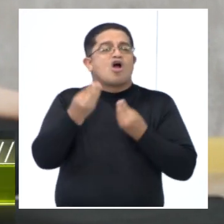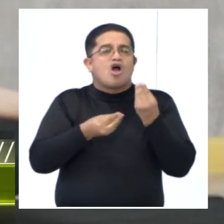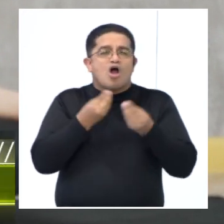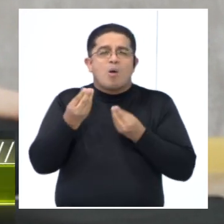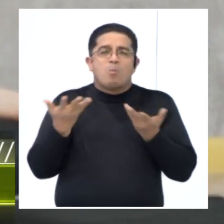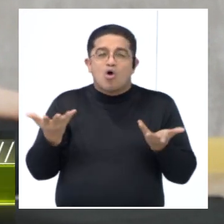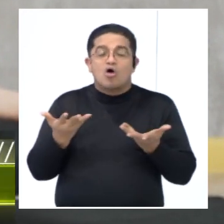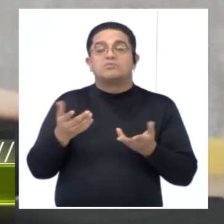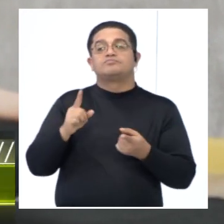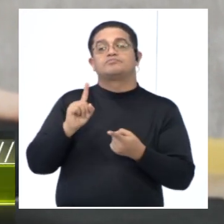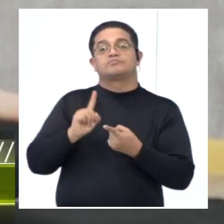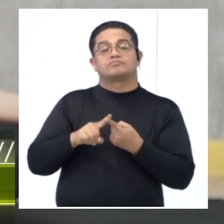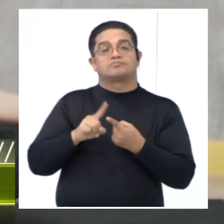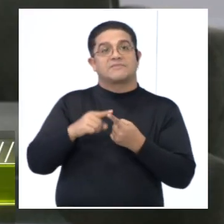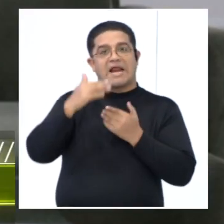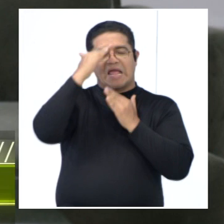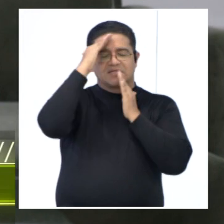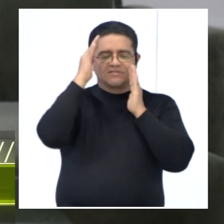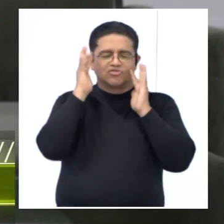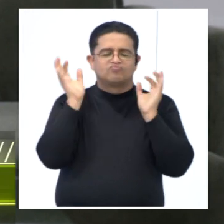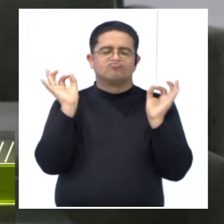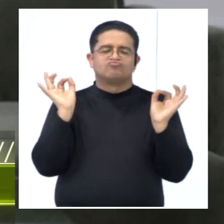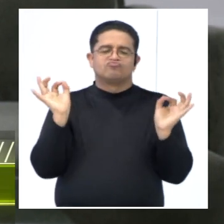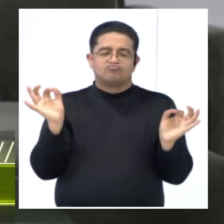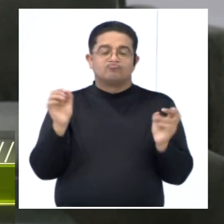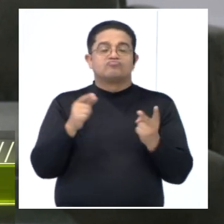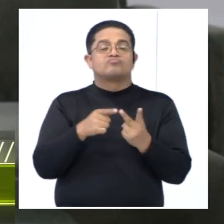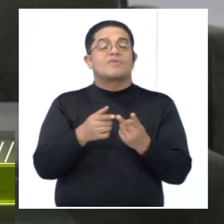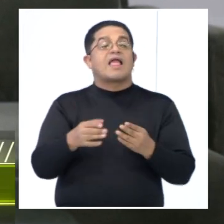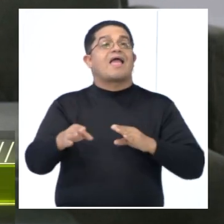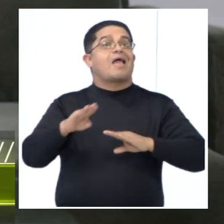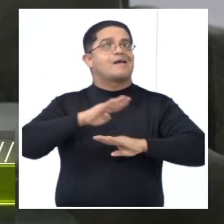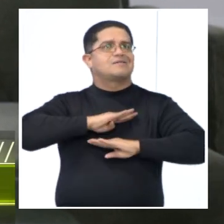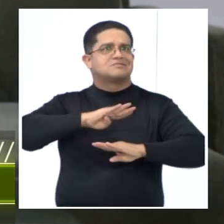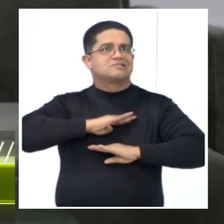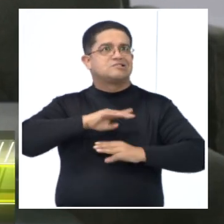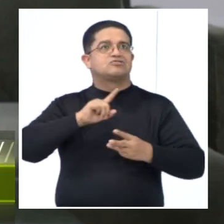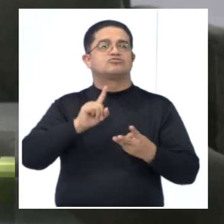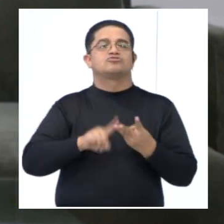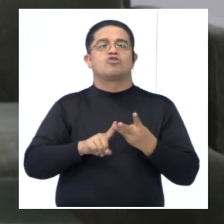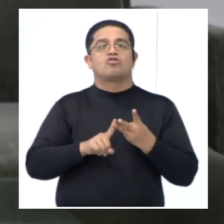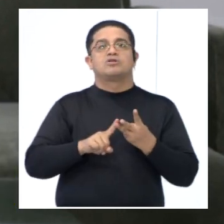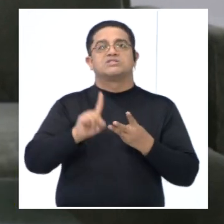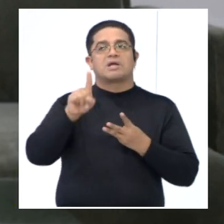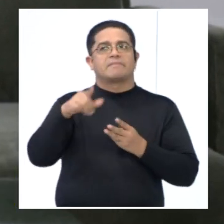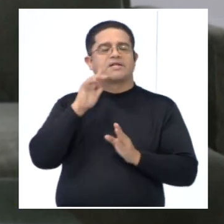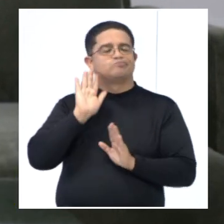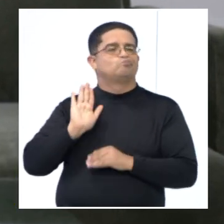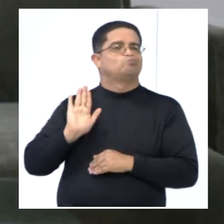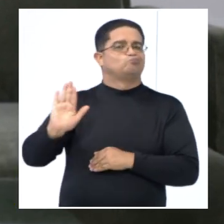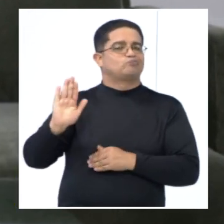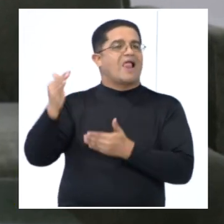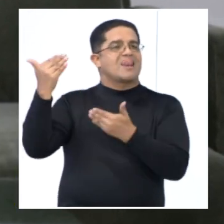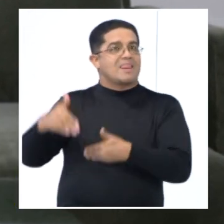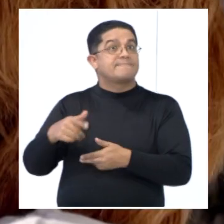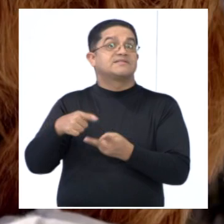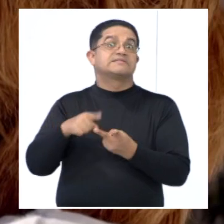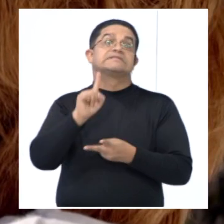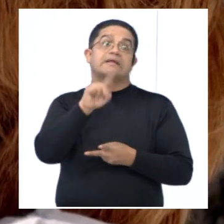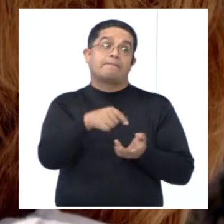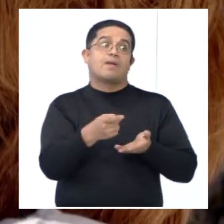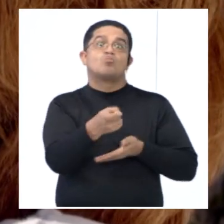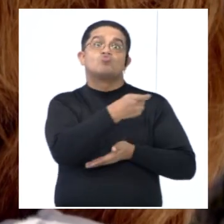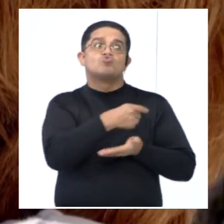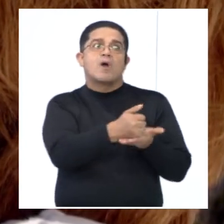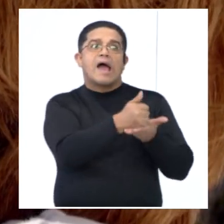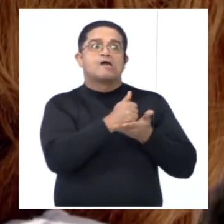saludables como la atención plena, el ejercicio regular, el establecimiento de límites y la búsqueda de ayuda profesional cuando